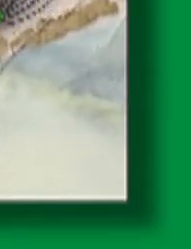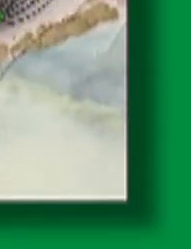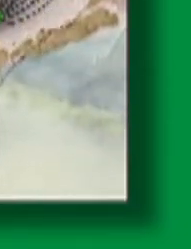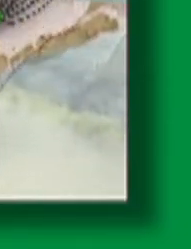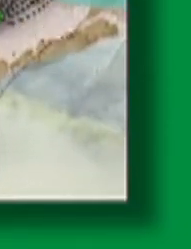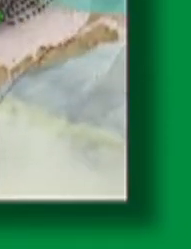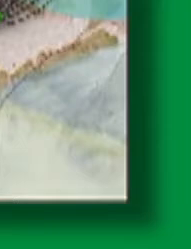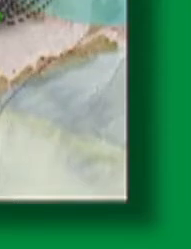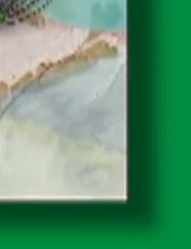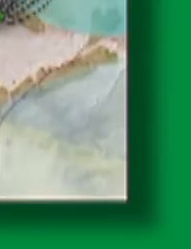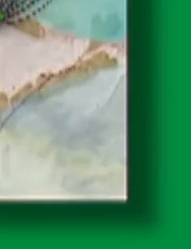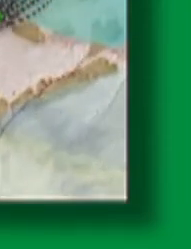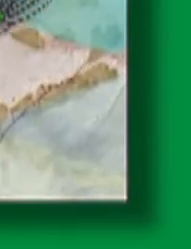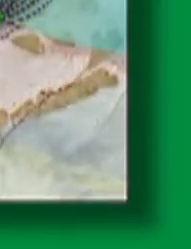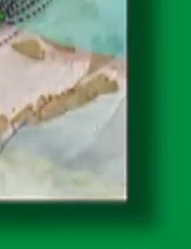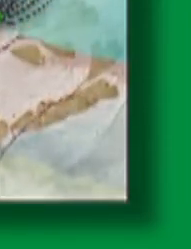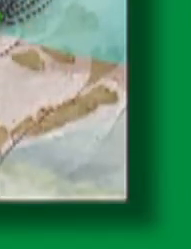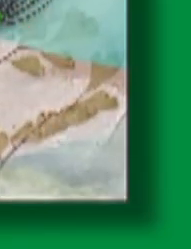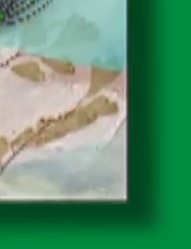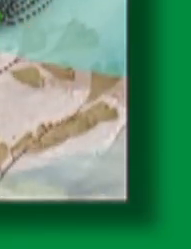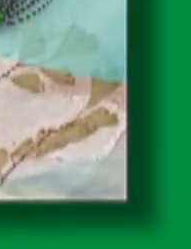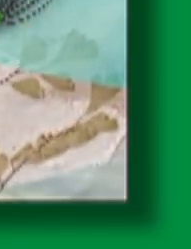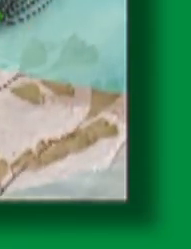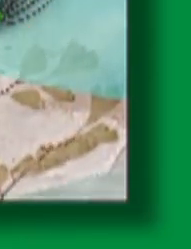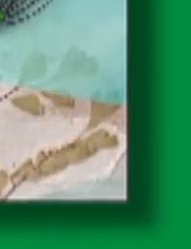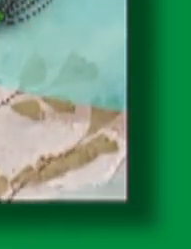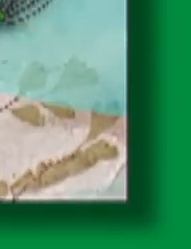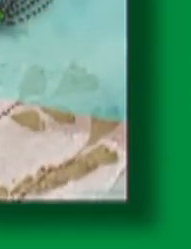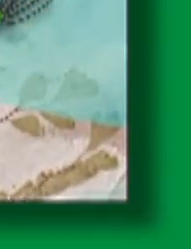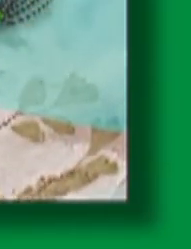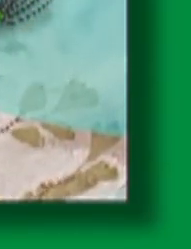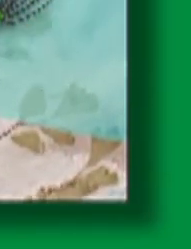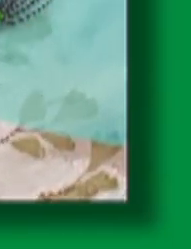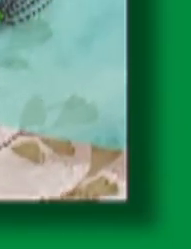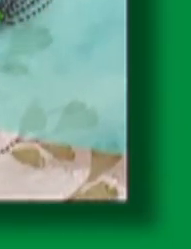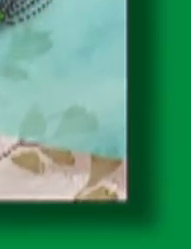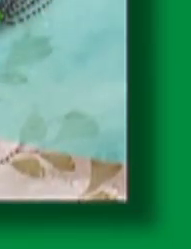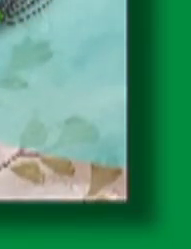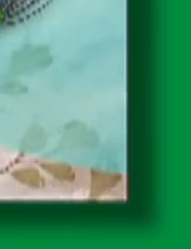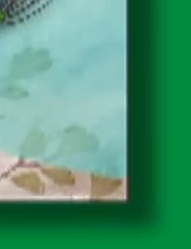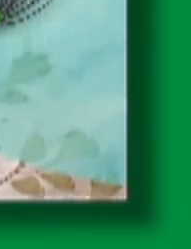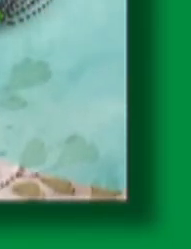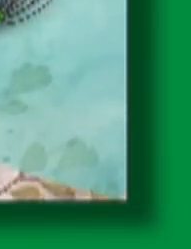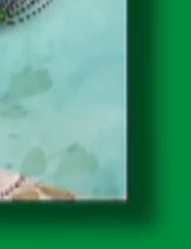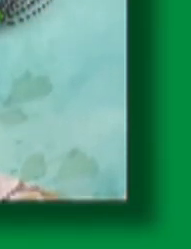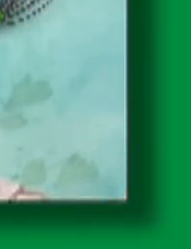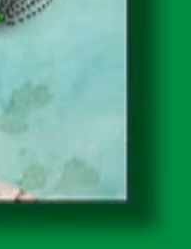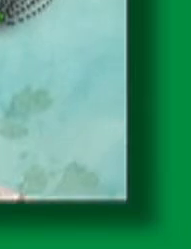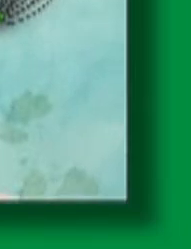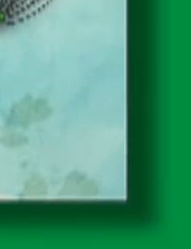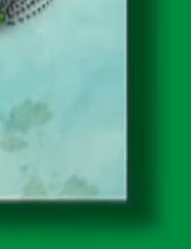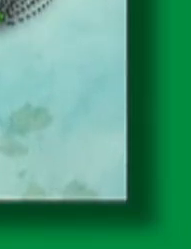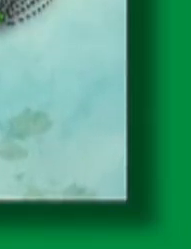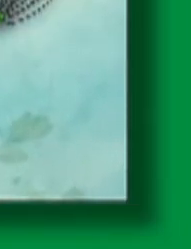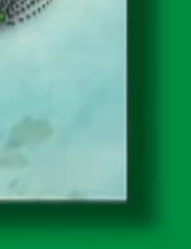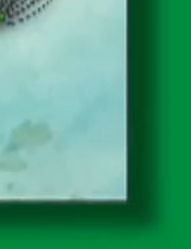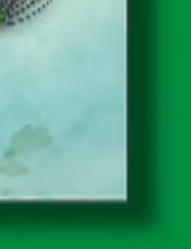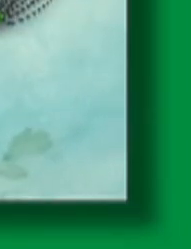Lana de perro, sueño de oveja, duerme y se